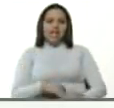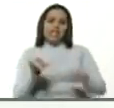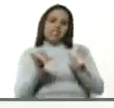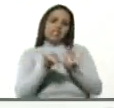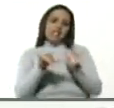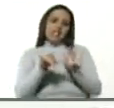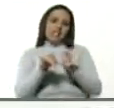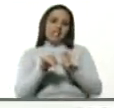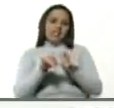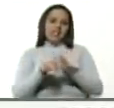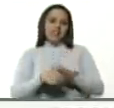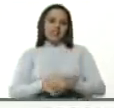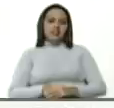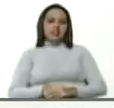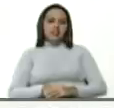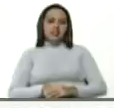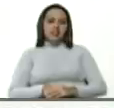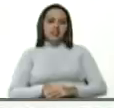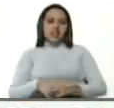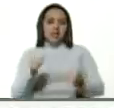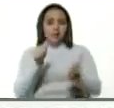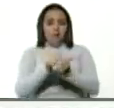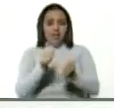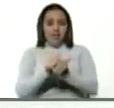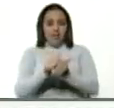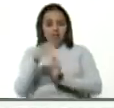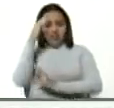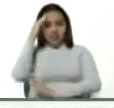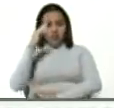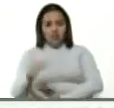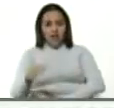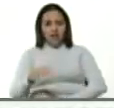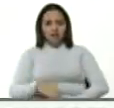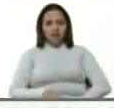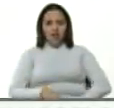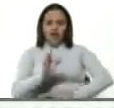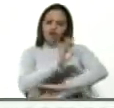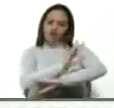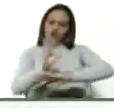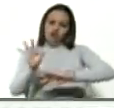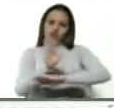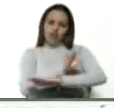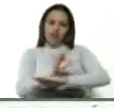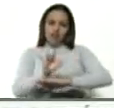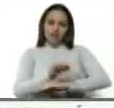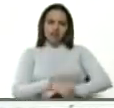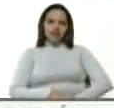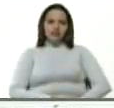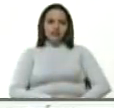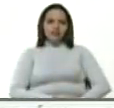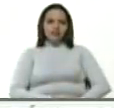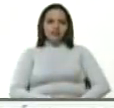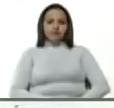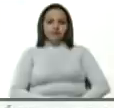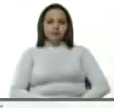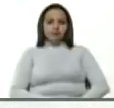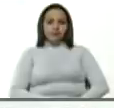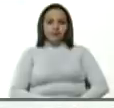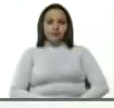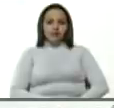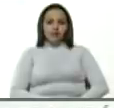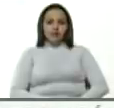sector denominado Piedra del Soldado, zona fronteriza con este país, en el